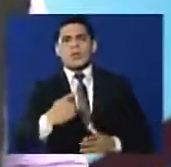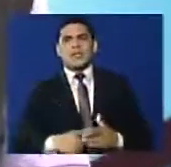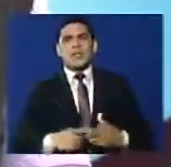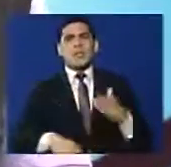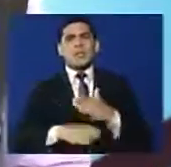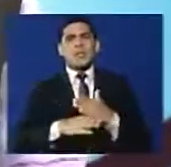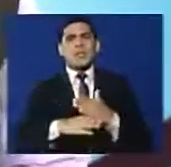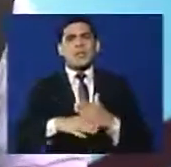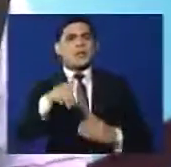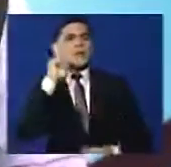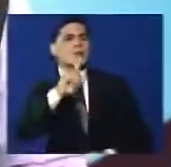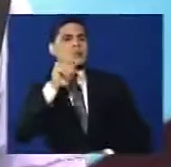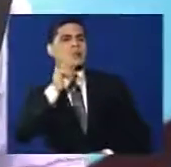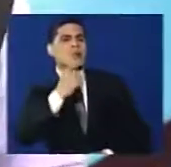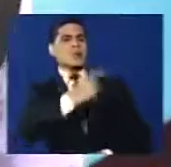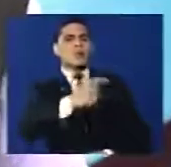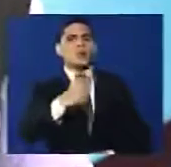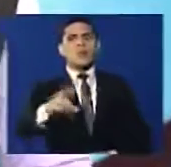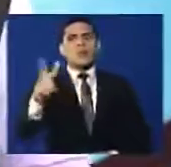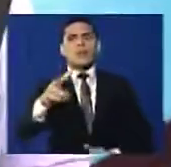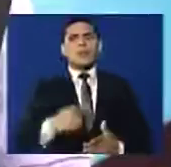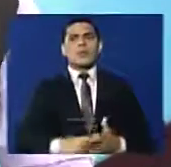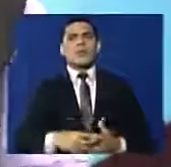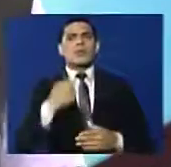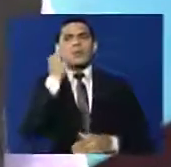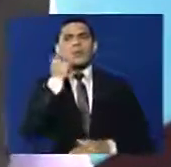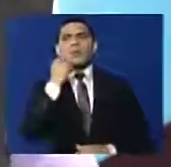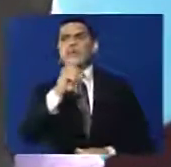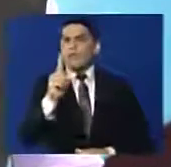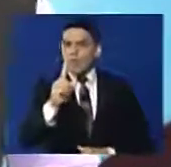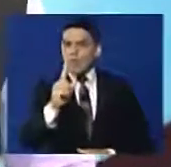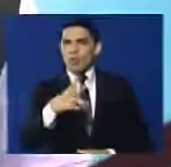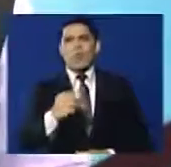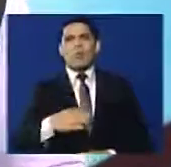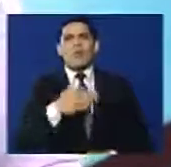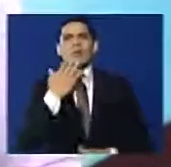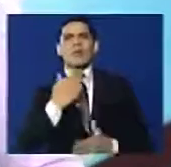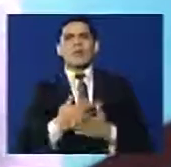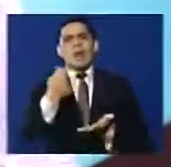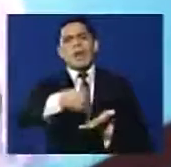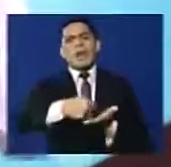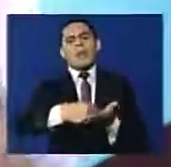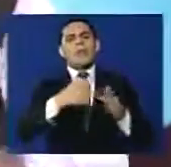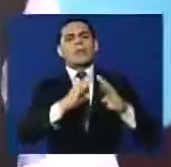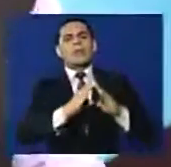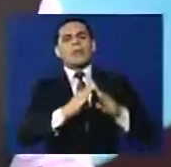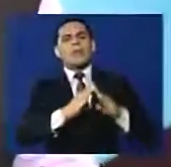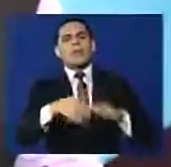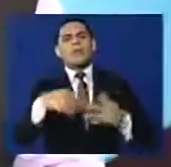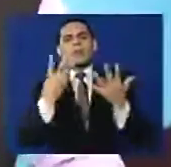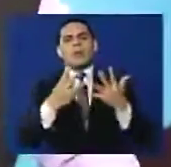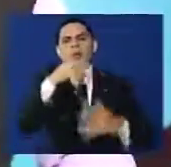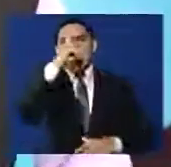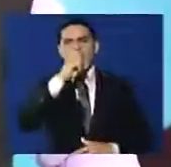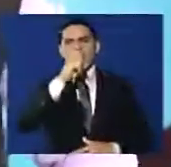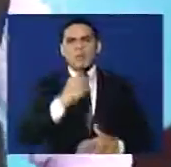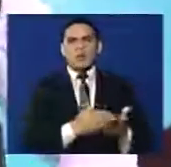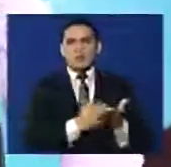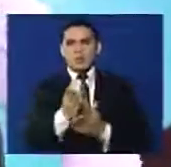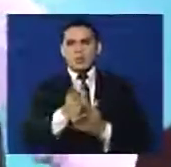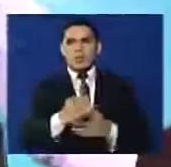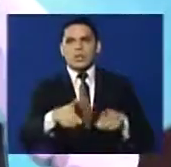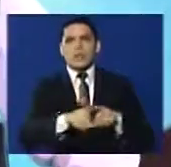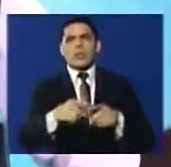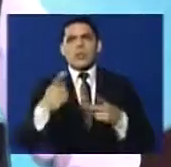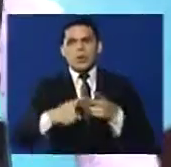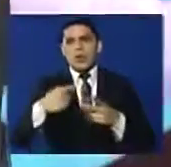mientras le estén mintiendo a su coterráneo, tienen que salir a protestar en favor de él. No puede ser que el que recibe su casita después de esperar a 9 años no siga peleando por